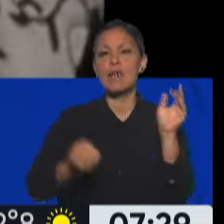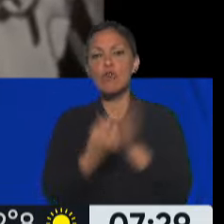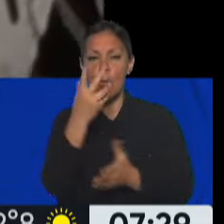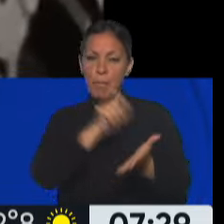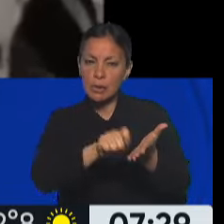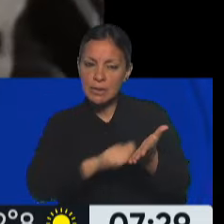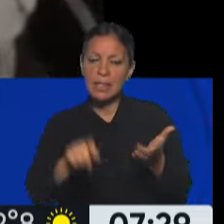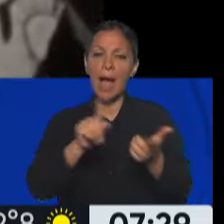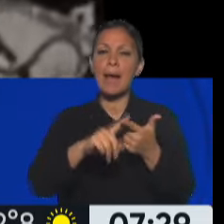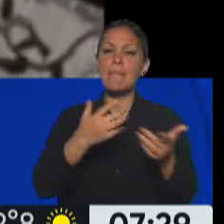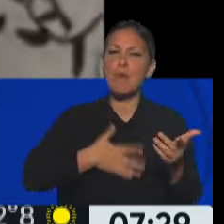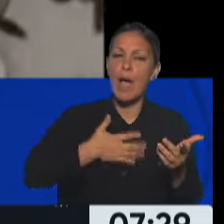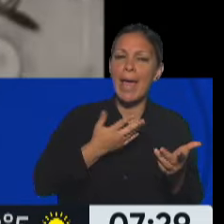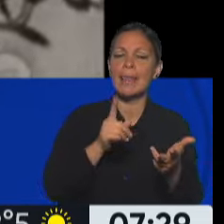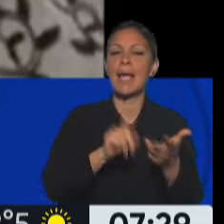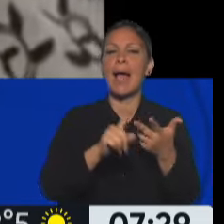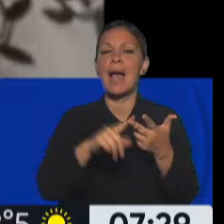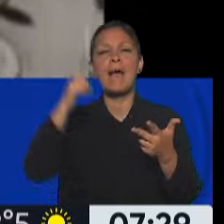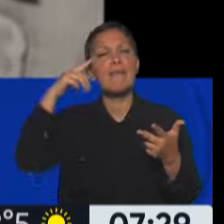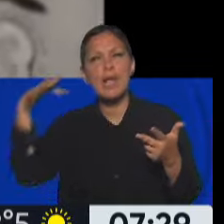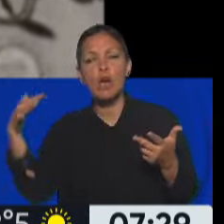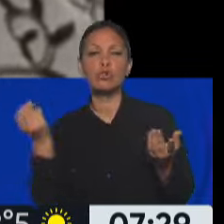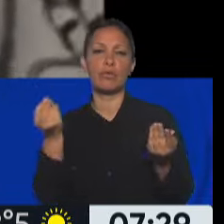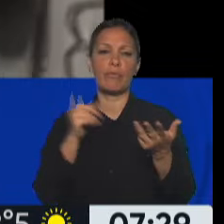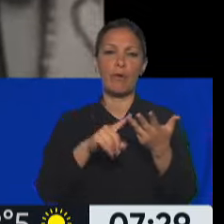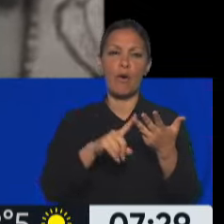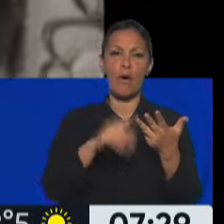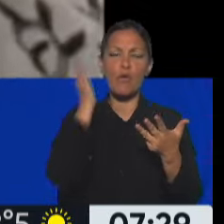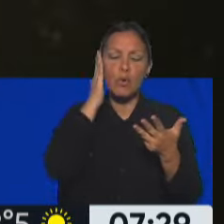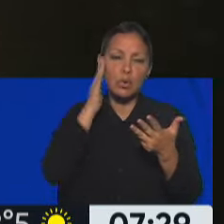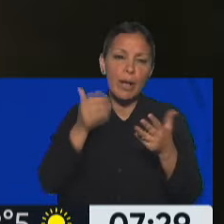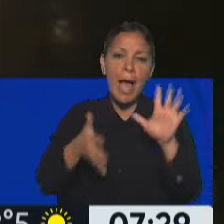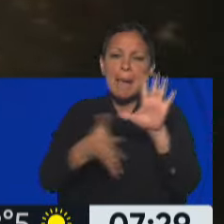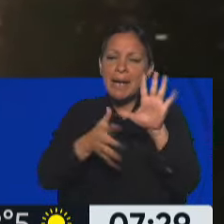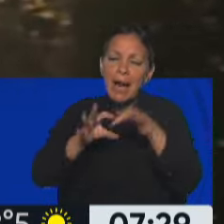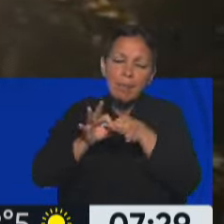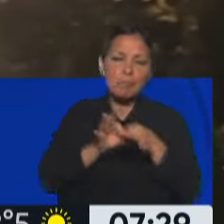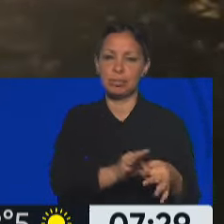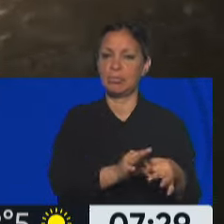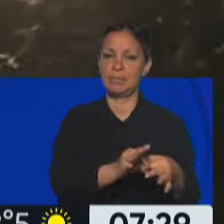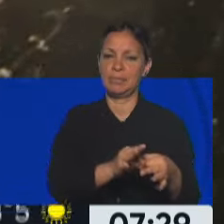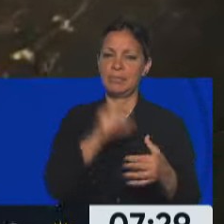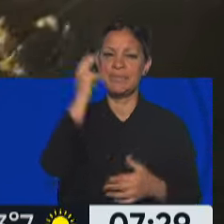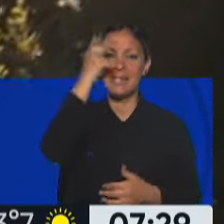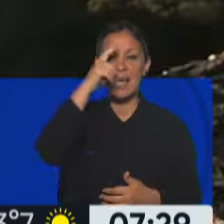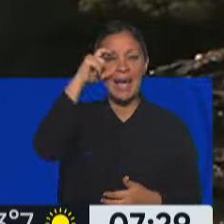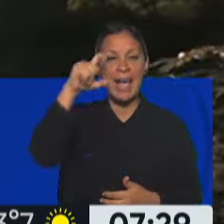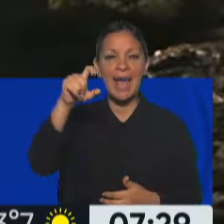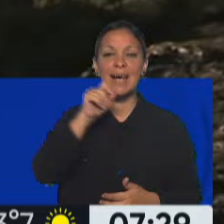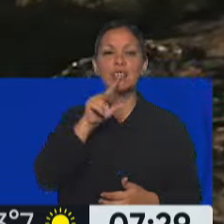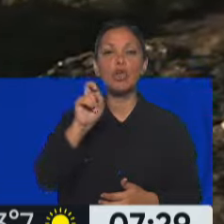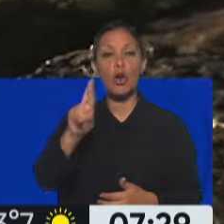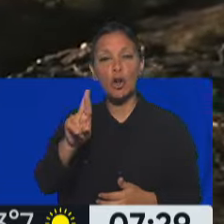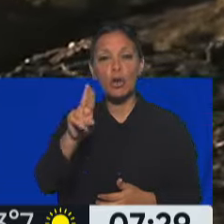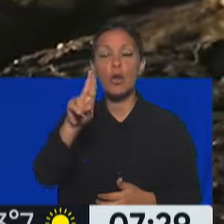guitarrista, filósofo y sobre todo un embajador de las culturas americanas en el mundo. Hablamos de Héctor Roberto Chavero, así